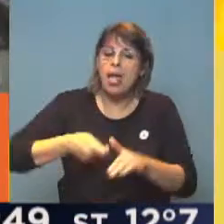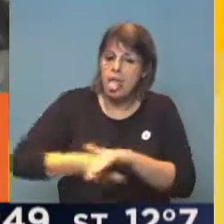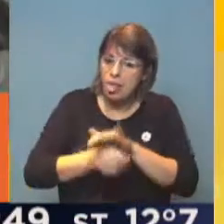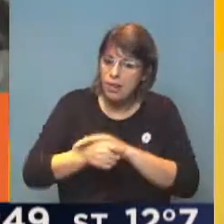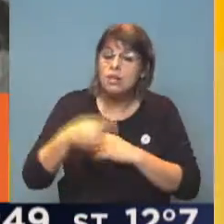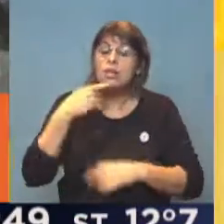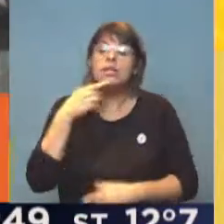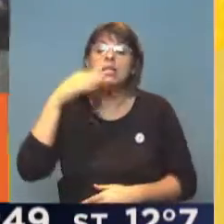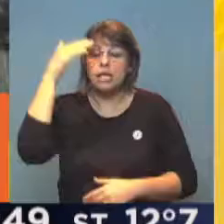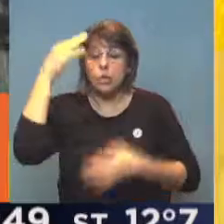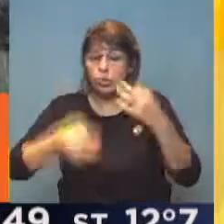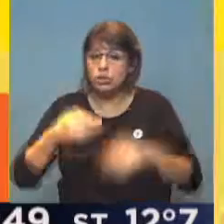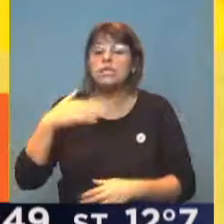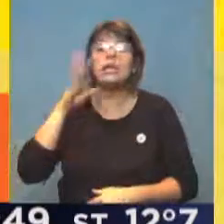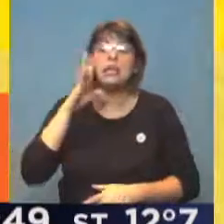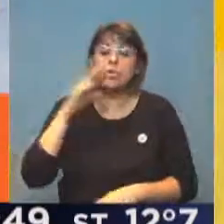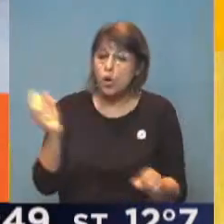la justicia de Estados Unidos.